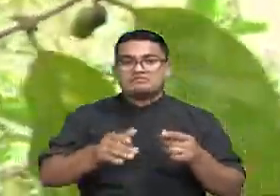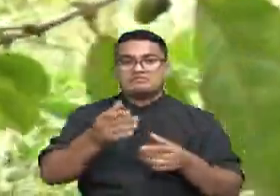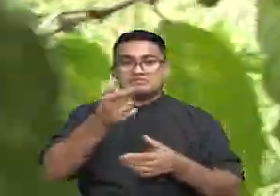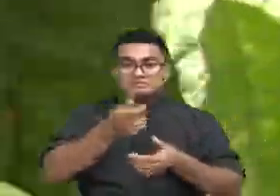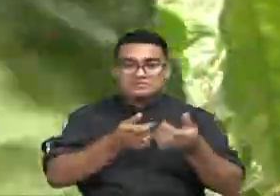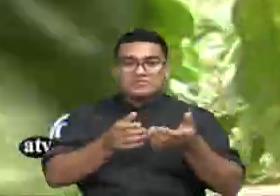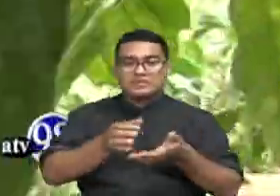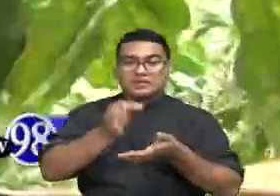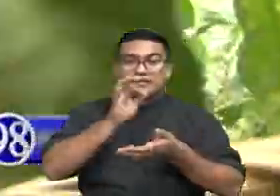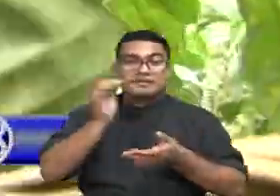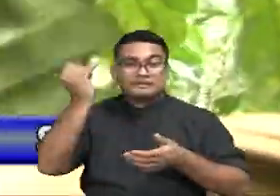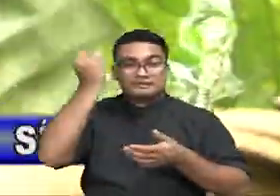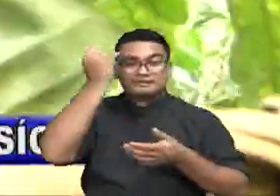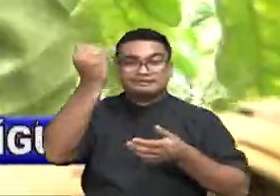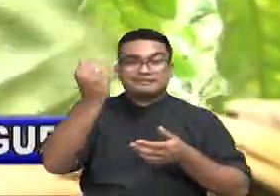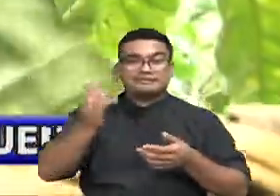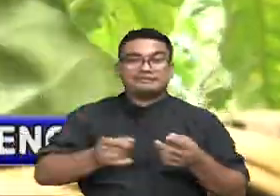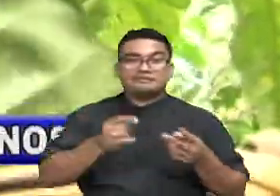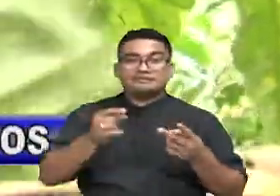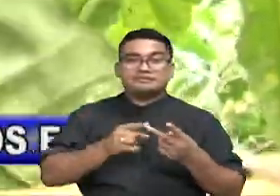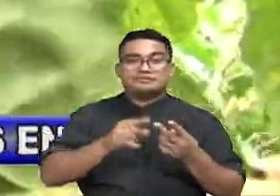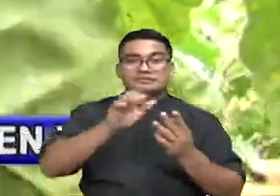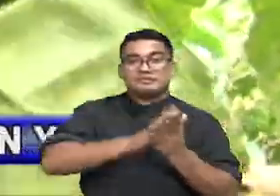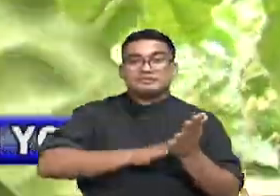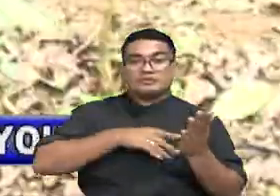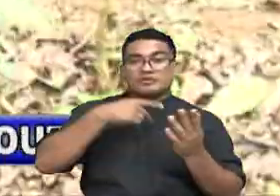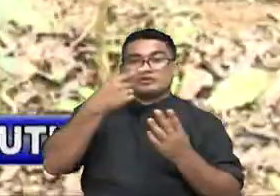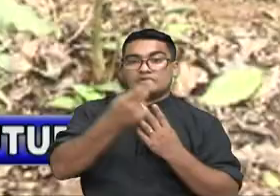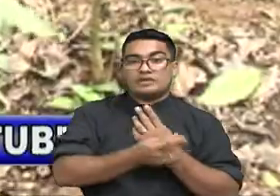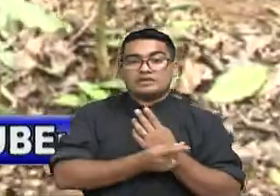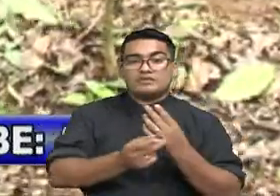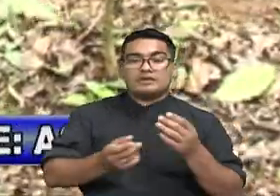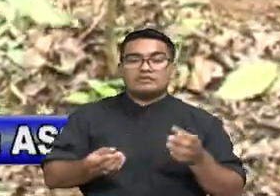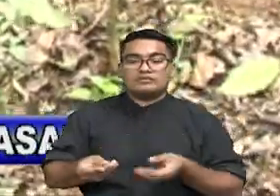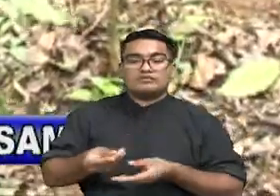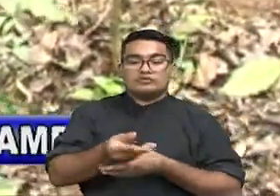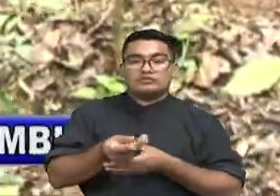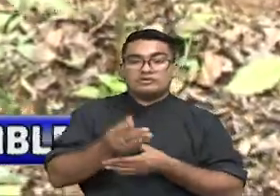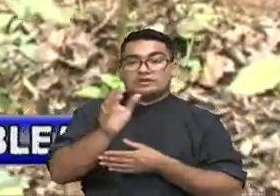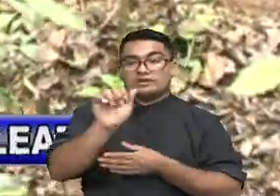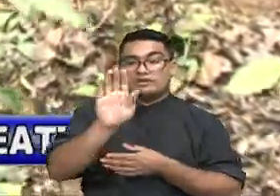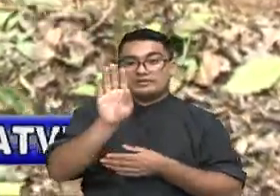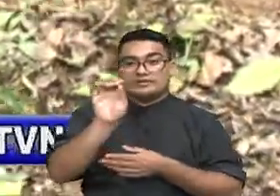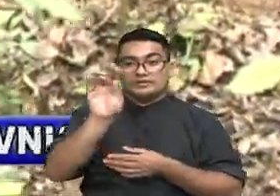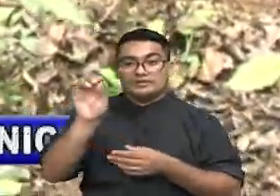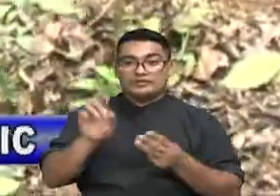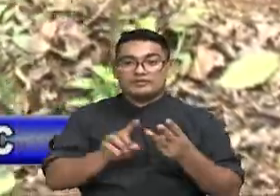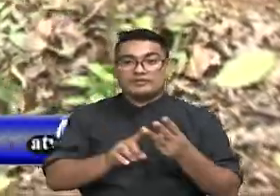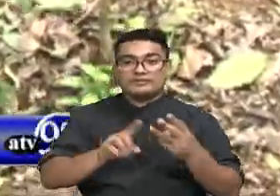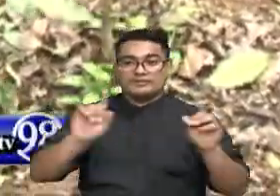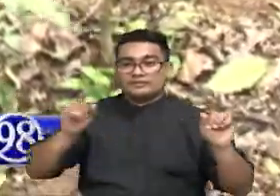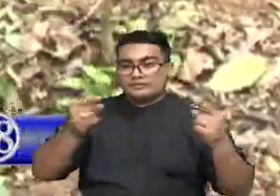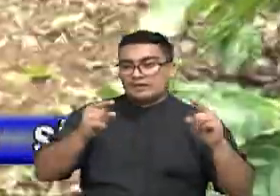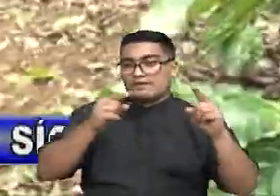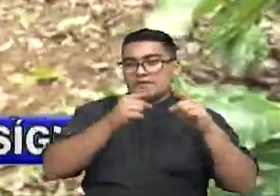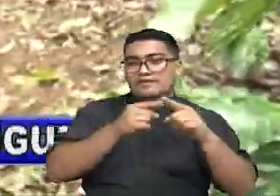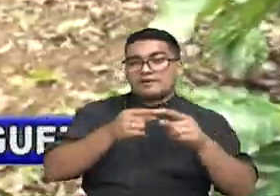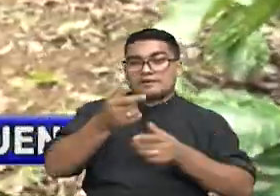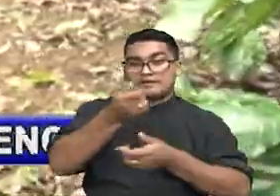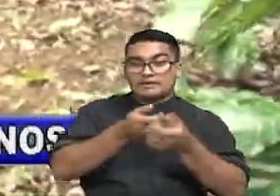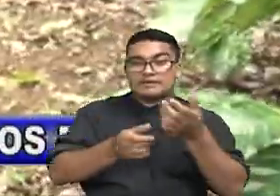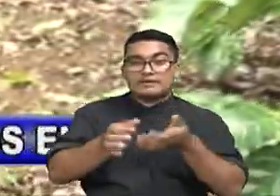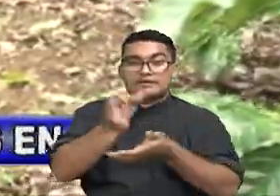de la innovación tecnológica, programas intensivos de fertilización, la elaboración de un mapa digitalizado para